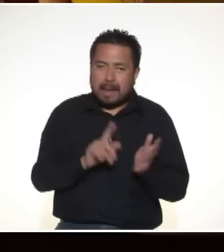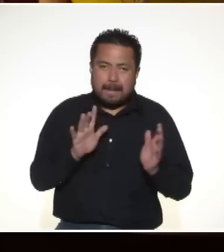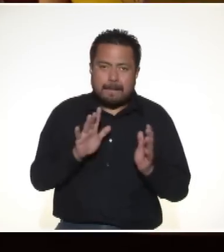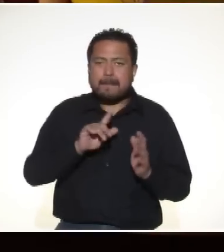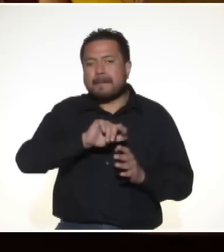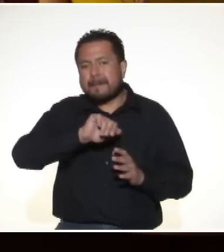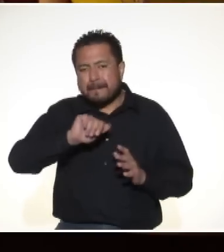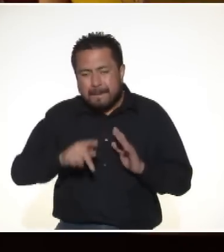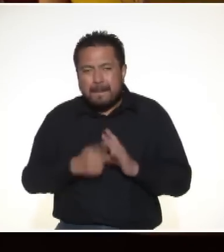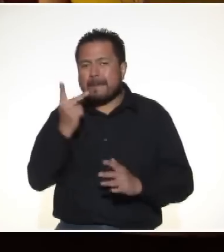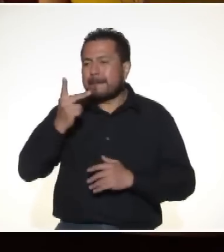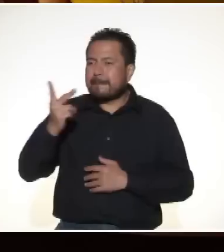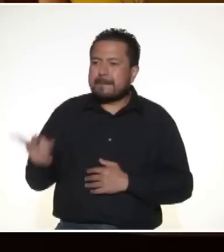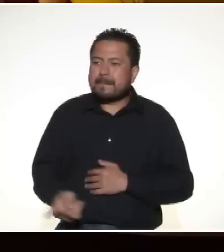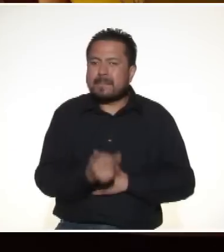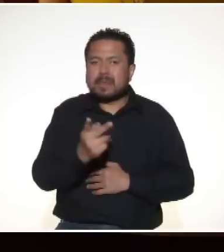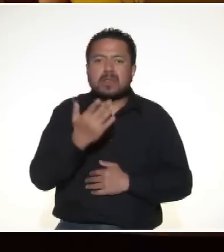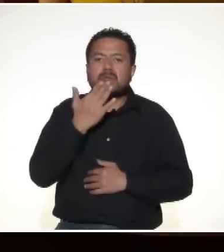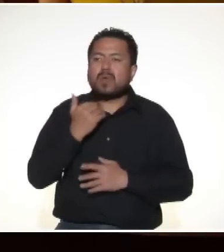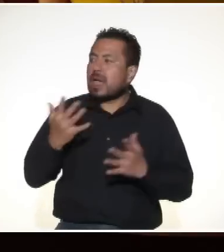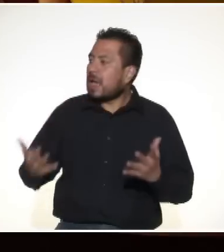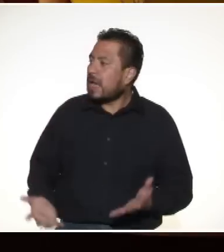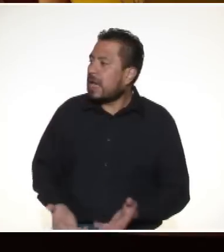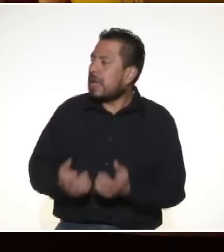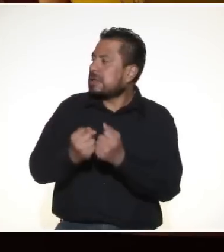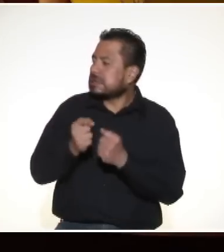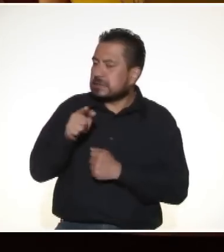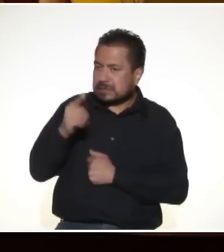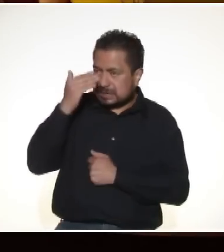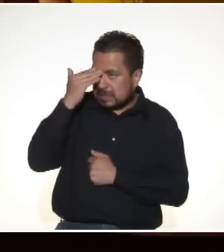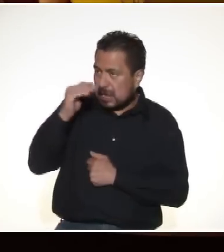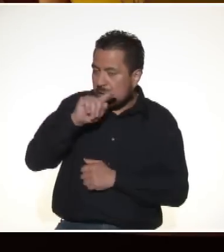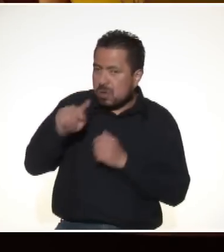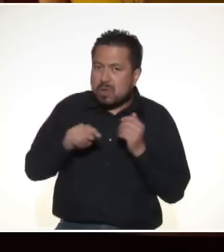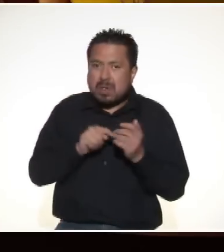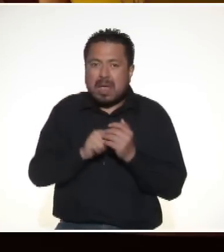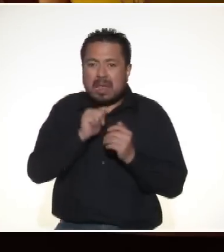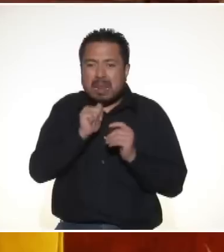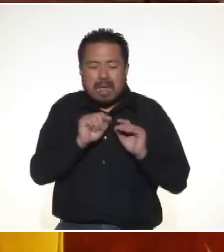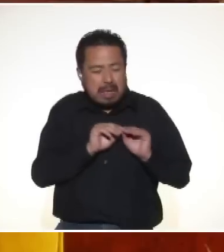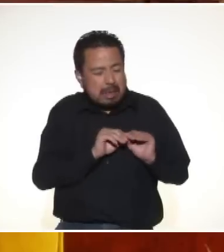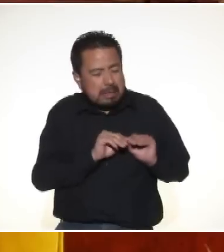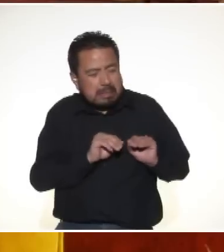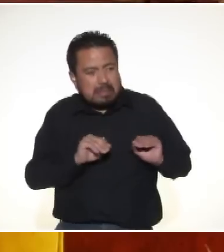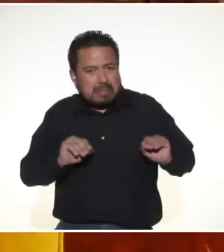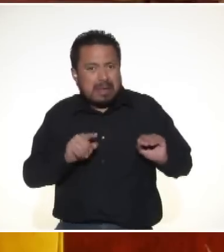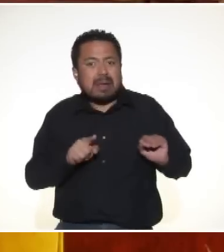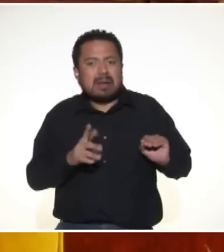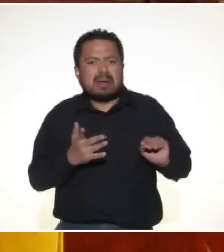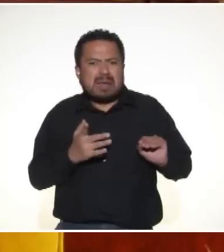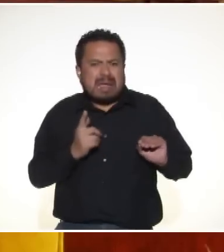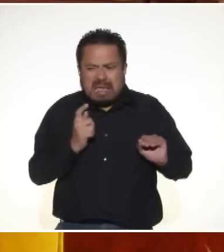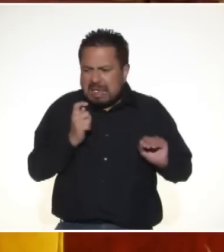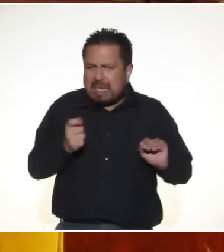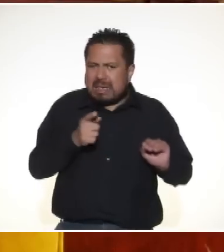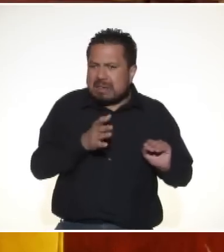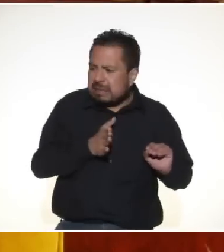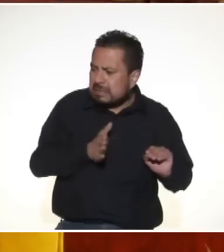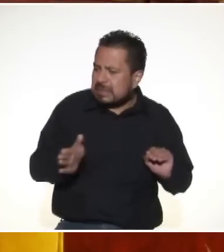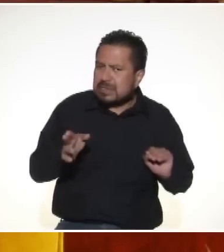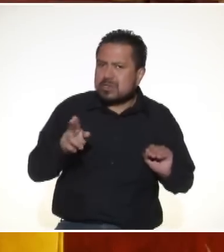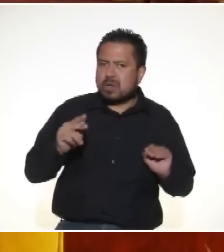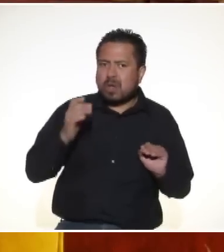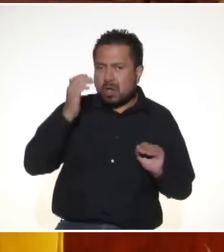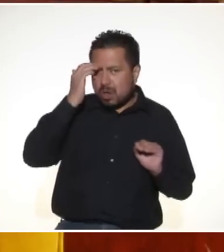la pregunta. Si no hay salvavidas, si es desconocido el lugar, si no hay nadie alrededor... Aguas. ¿Qué están haciendo ahí si no lo